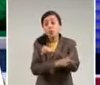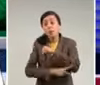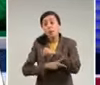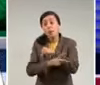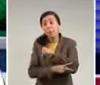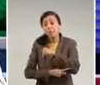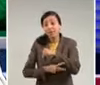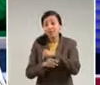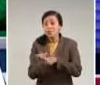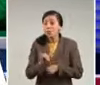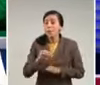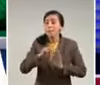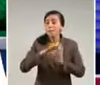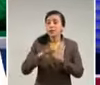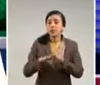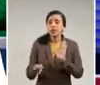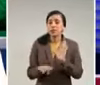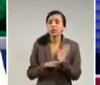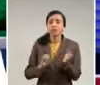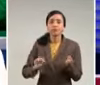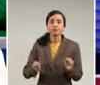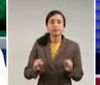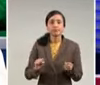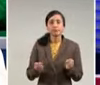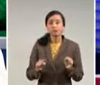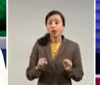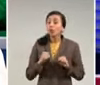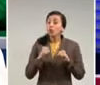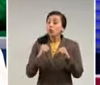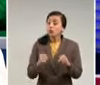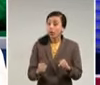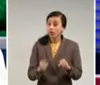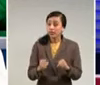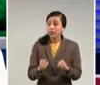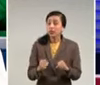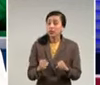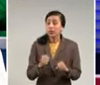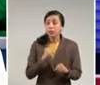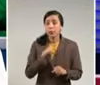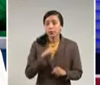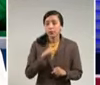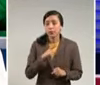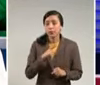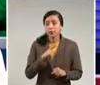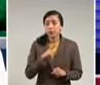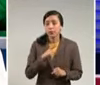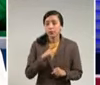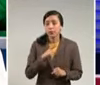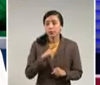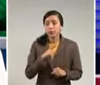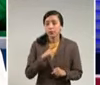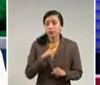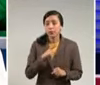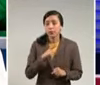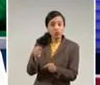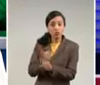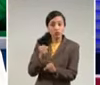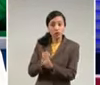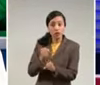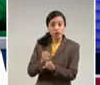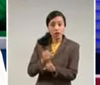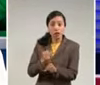adopten medidas de restricción muy fuertes, entre ellas centros de trabajo que no